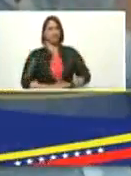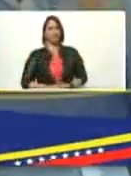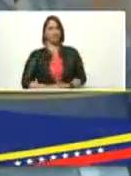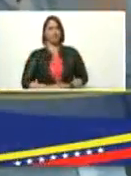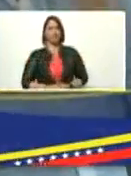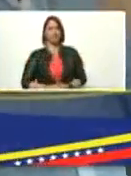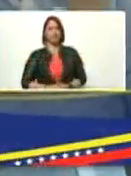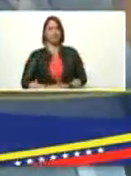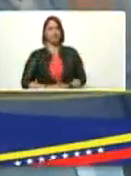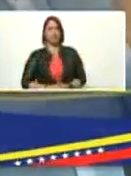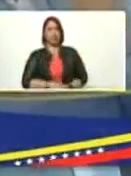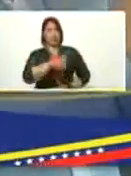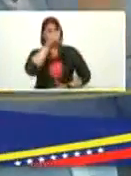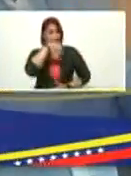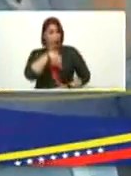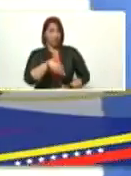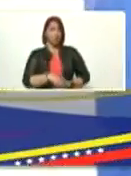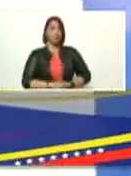Pero